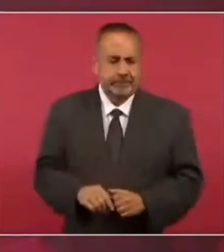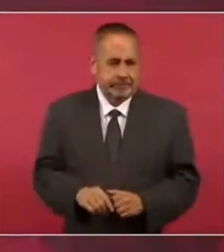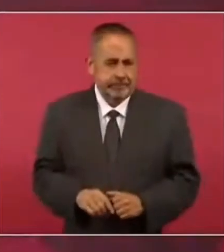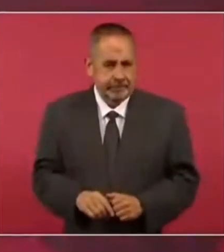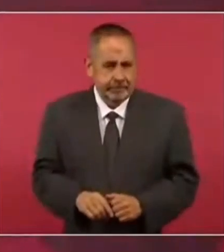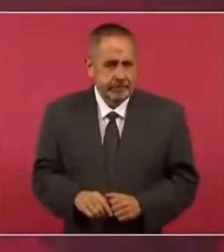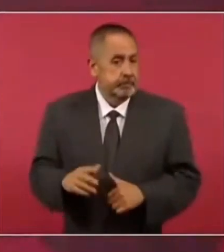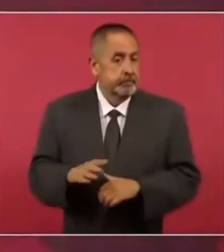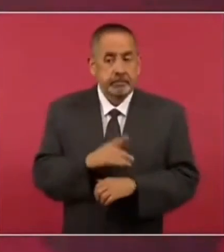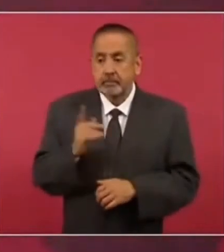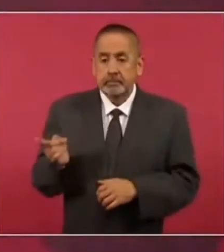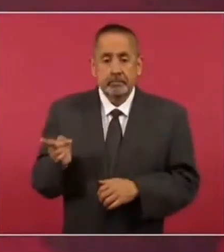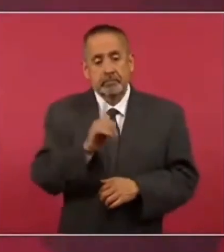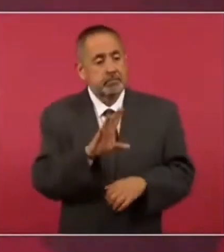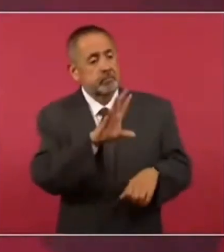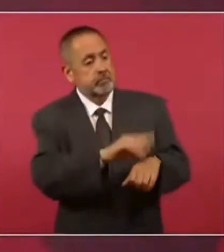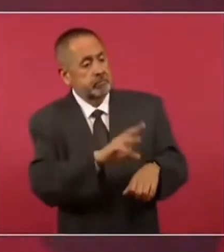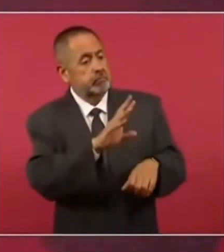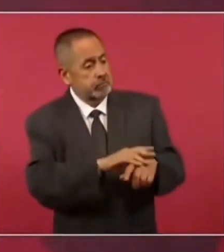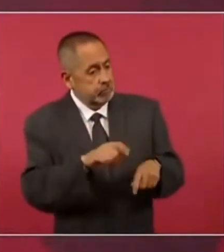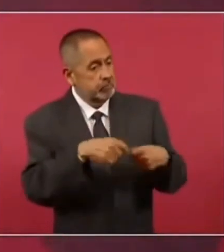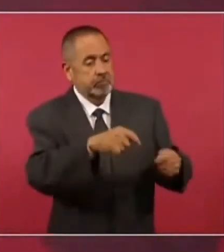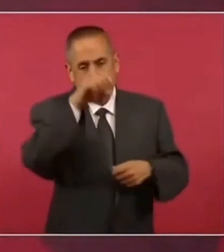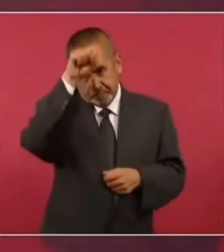por las concesiones mineras.